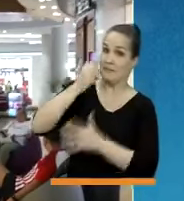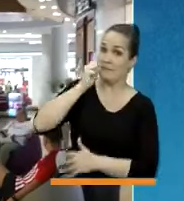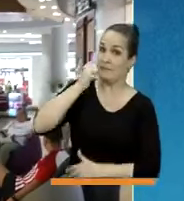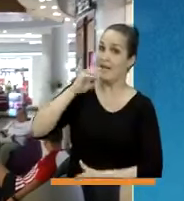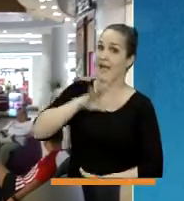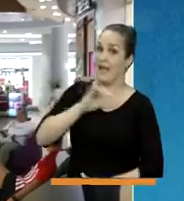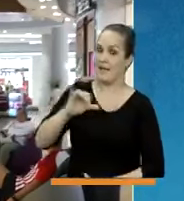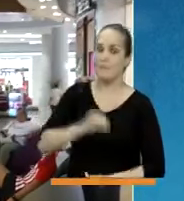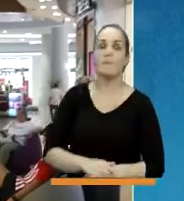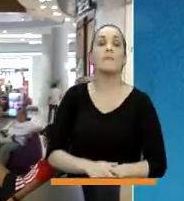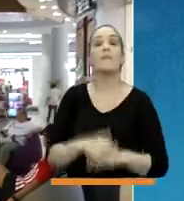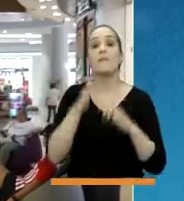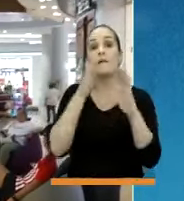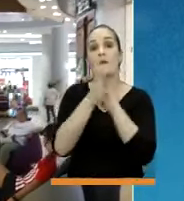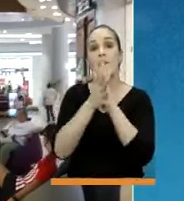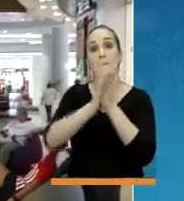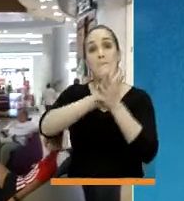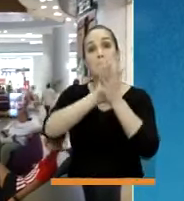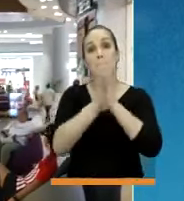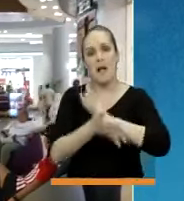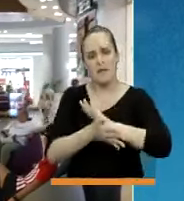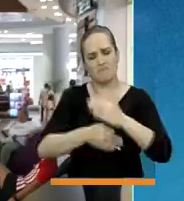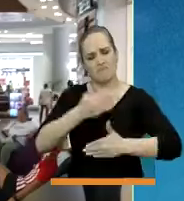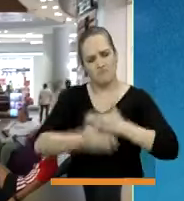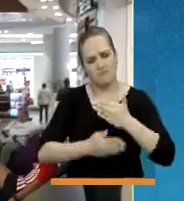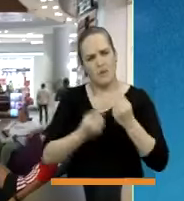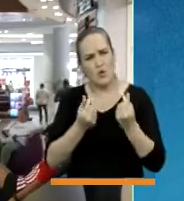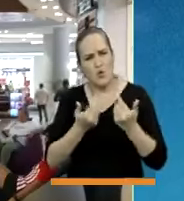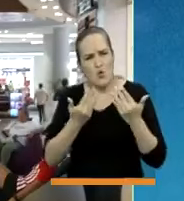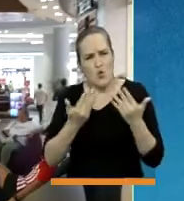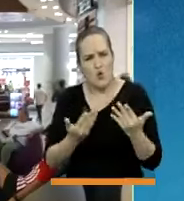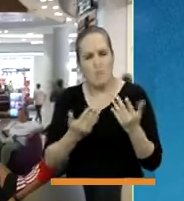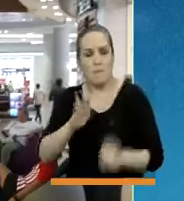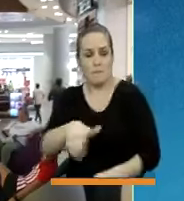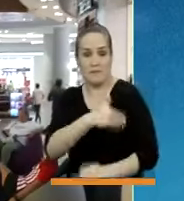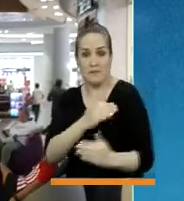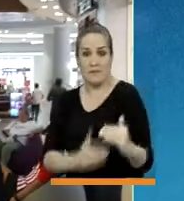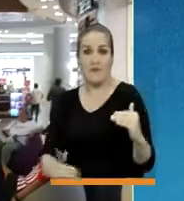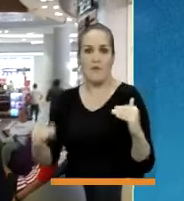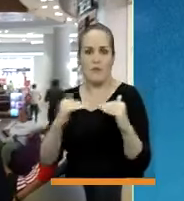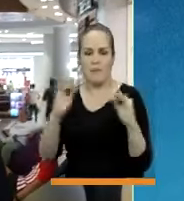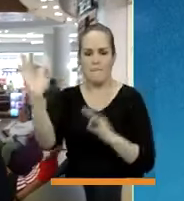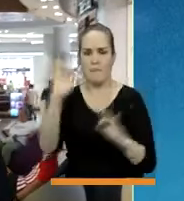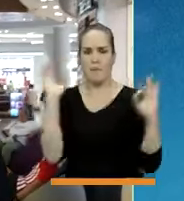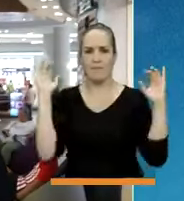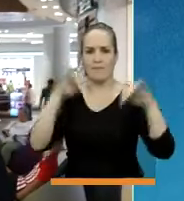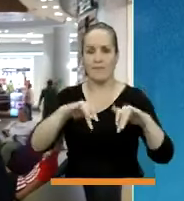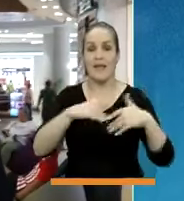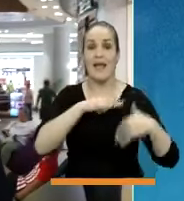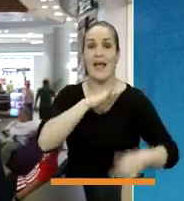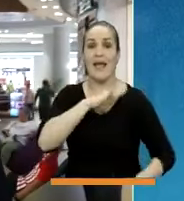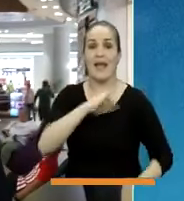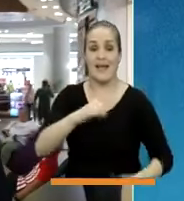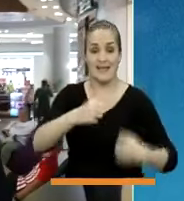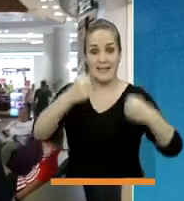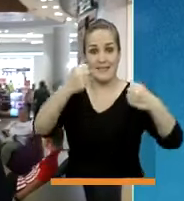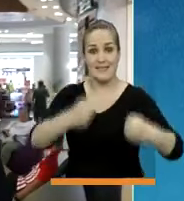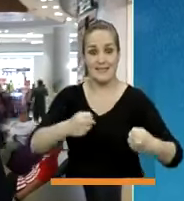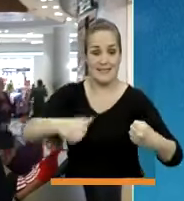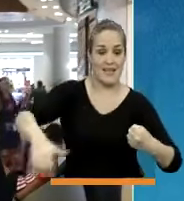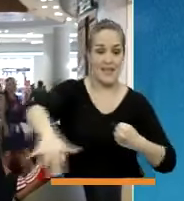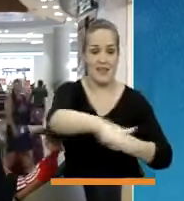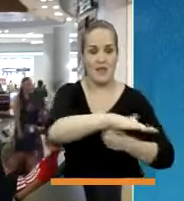evento para promover la paz y el desarrollo económico, el Ministerio de Igualdad organizó en Cali, en la sede de la RAP Pacífico,